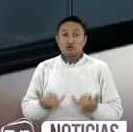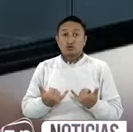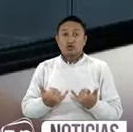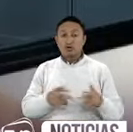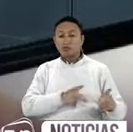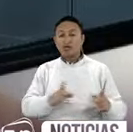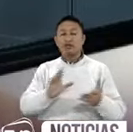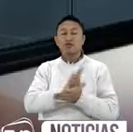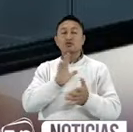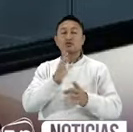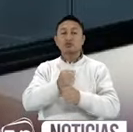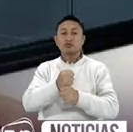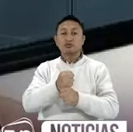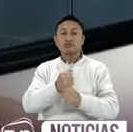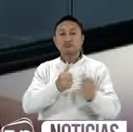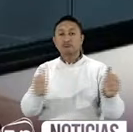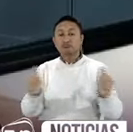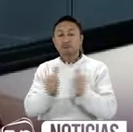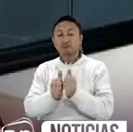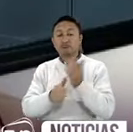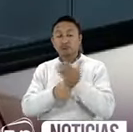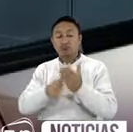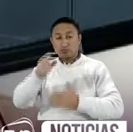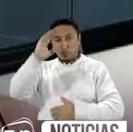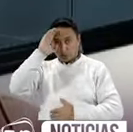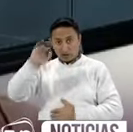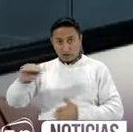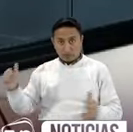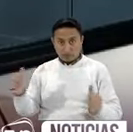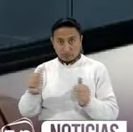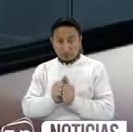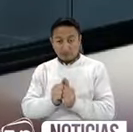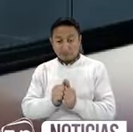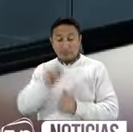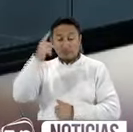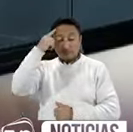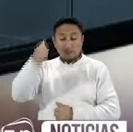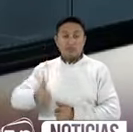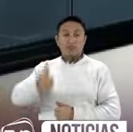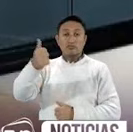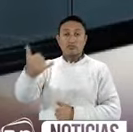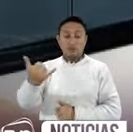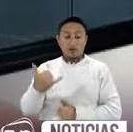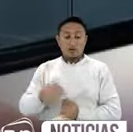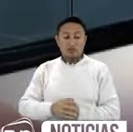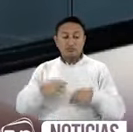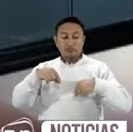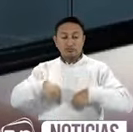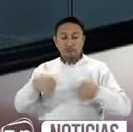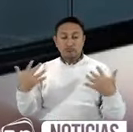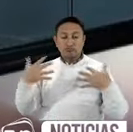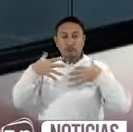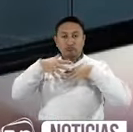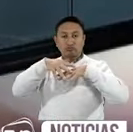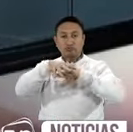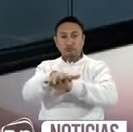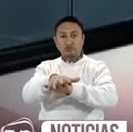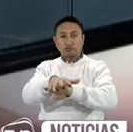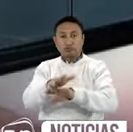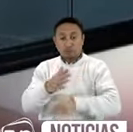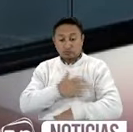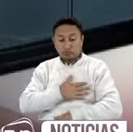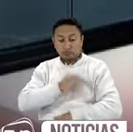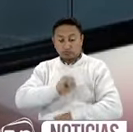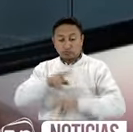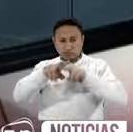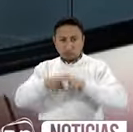escuelas seguras se trabaja con el Ministerio del Interior. El gobierno actual está haciendo una articulación actualmente con nosotros para